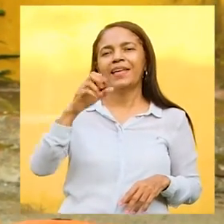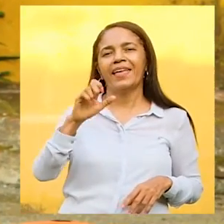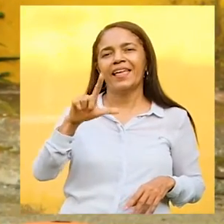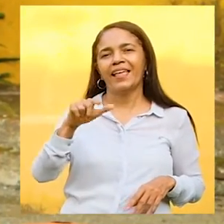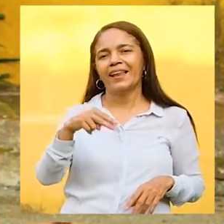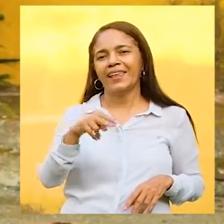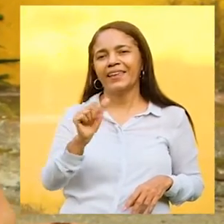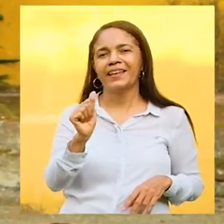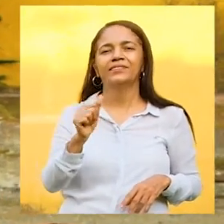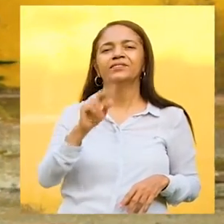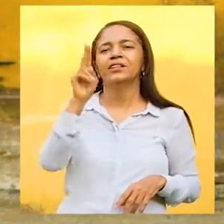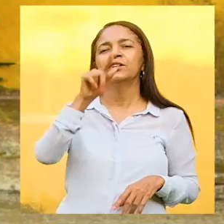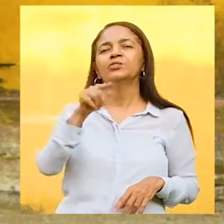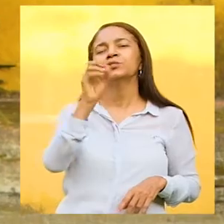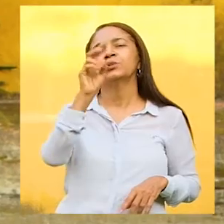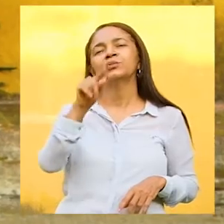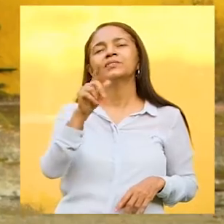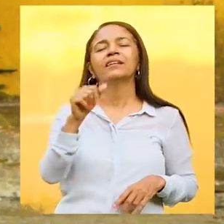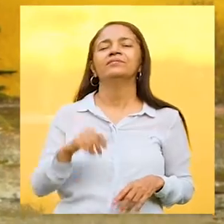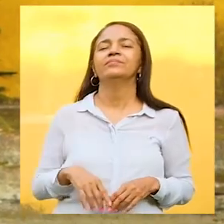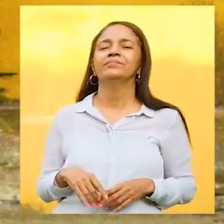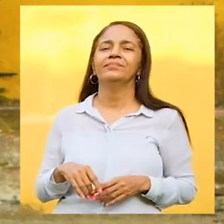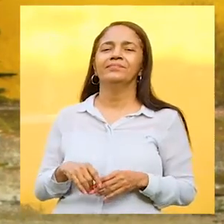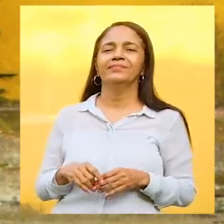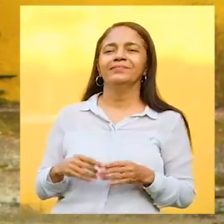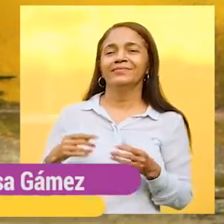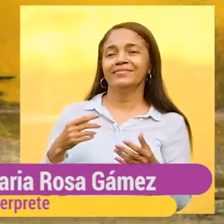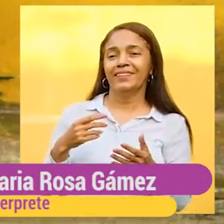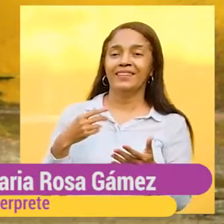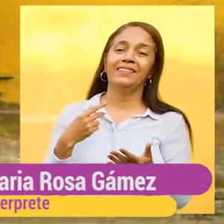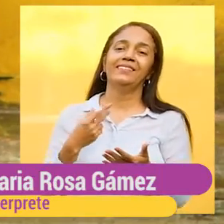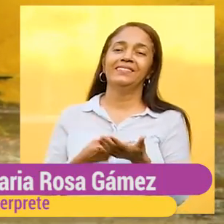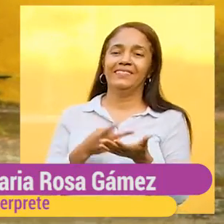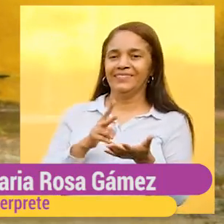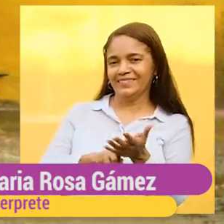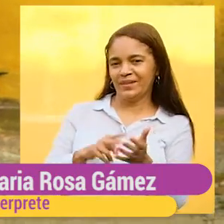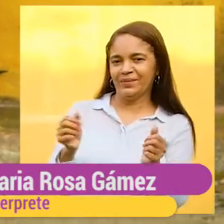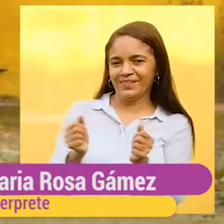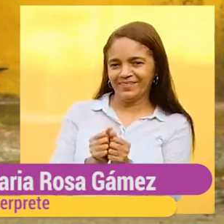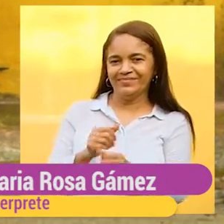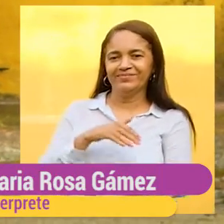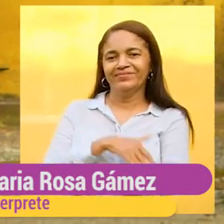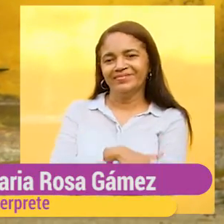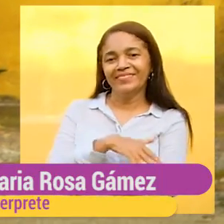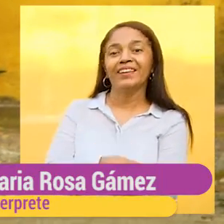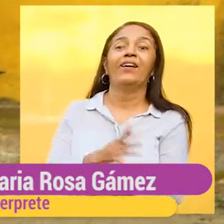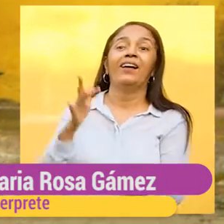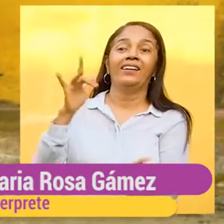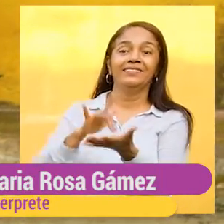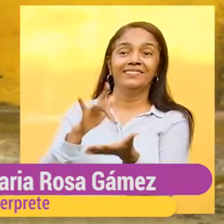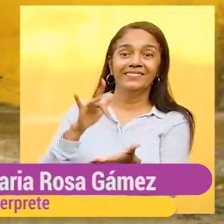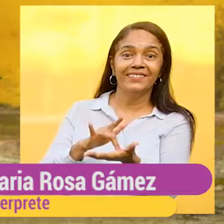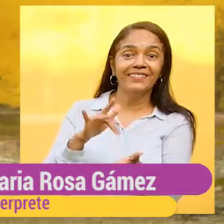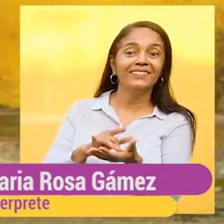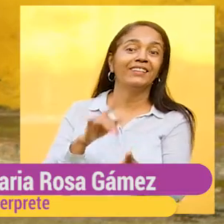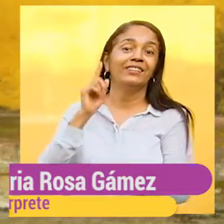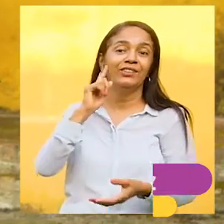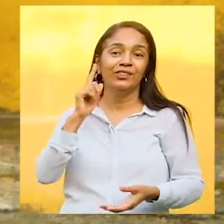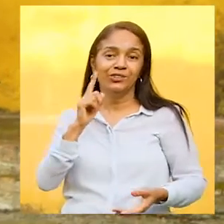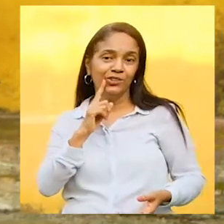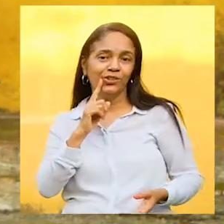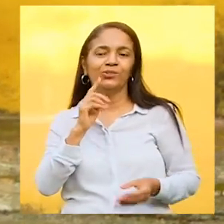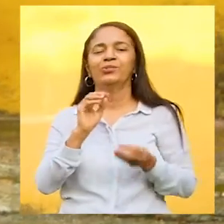su tallerista, y María Rosa Gámez, nuestra intérprete, ya que este año contamos con la asistencia de un grupo de niños